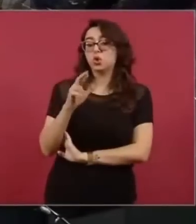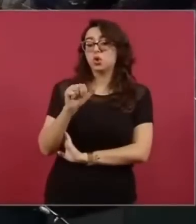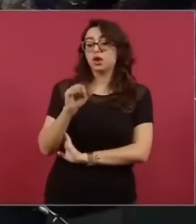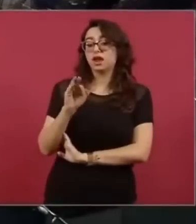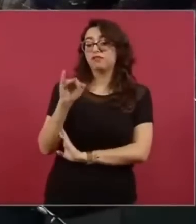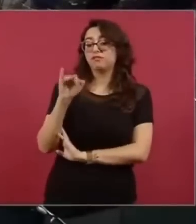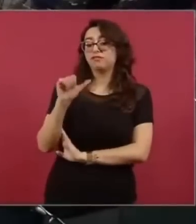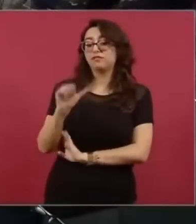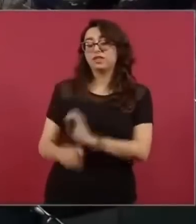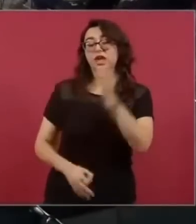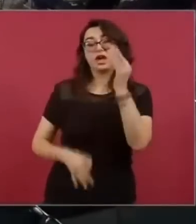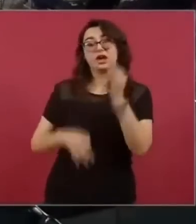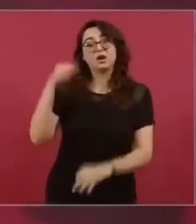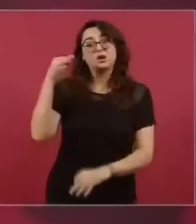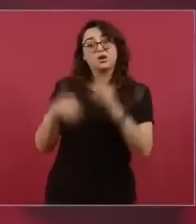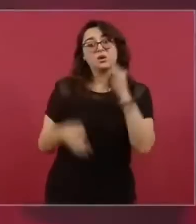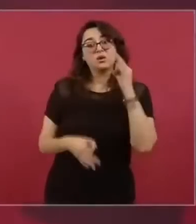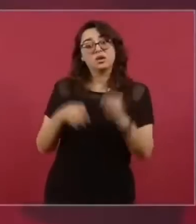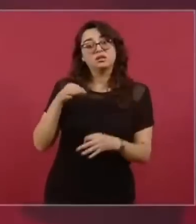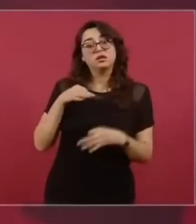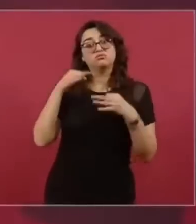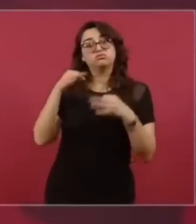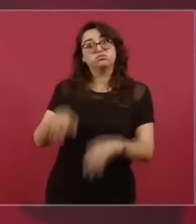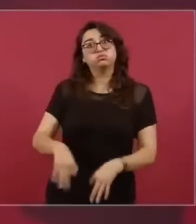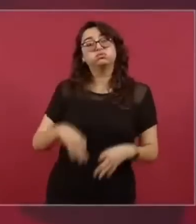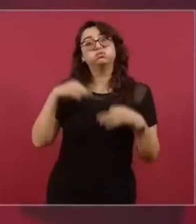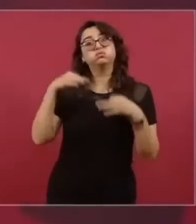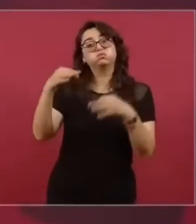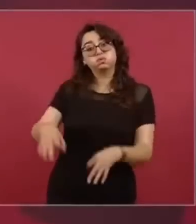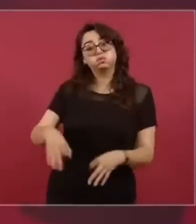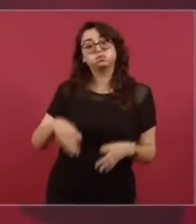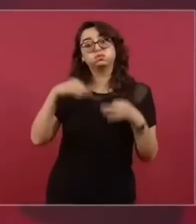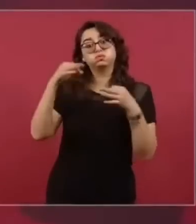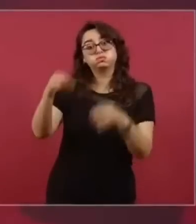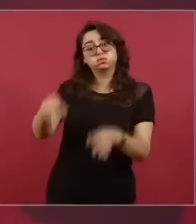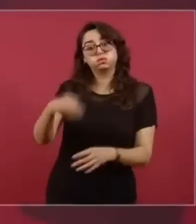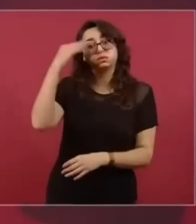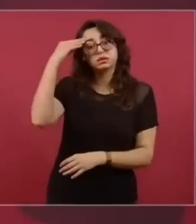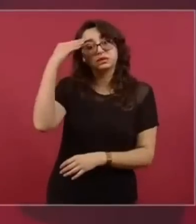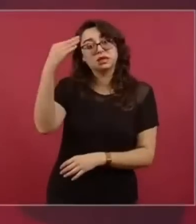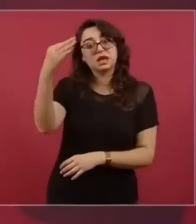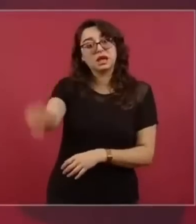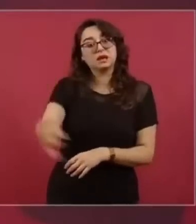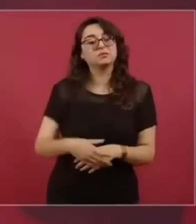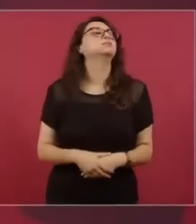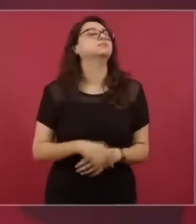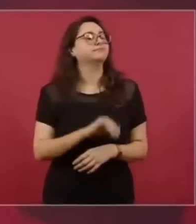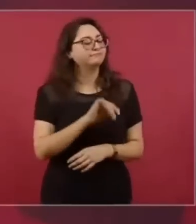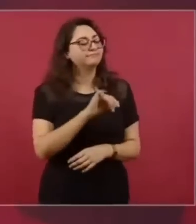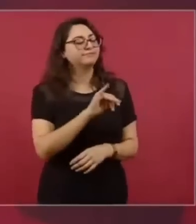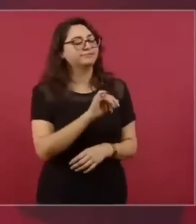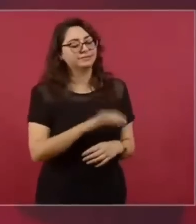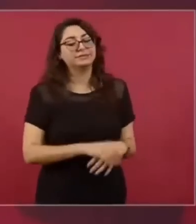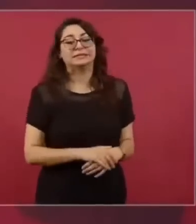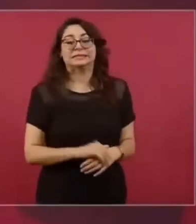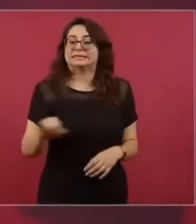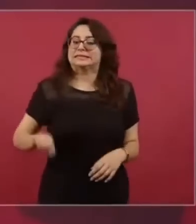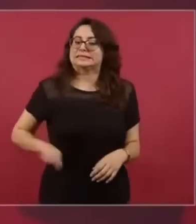que es interesante. Lo que pasa es que lleva mucho tiempo de estar